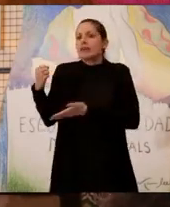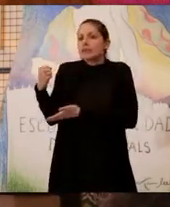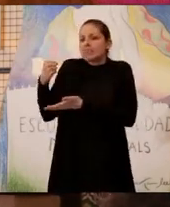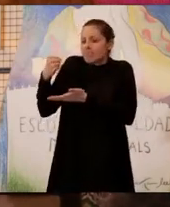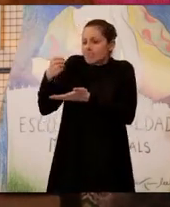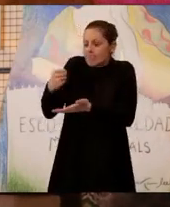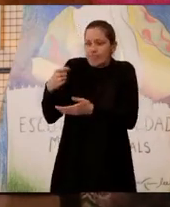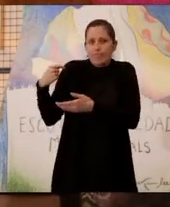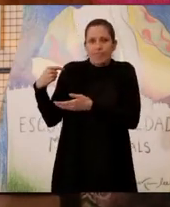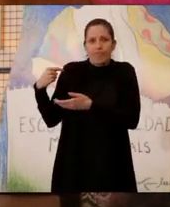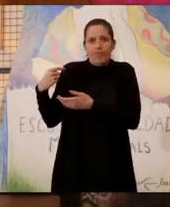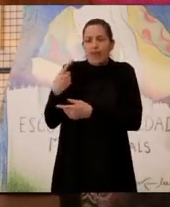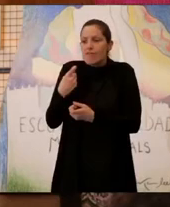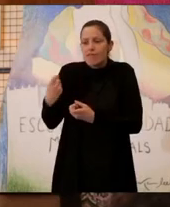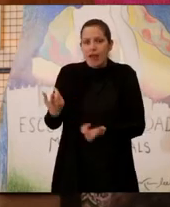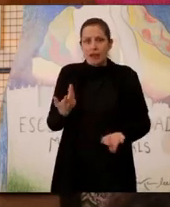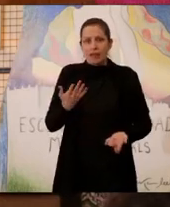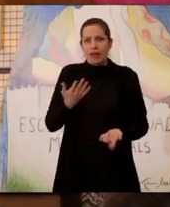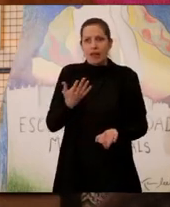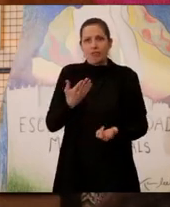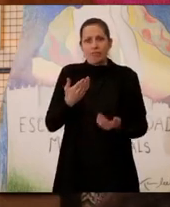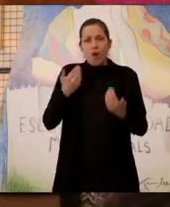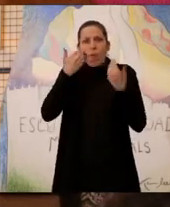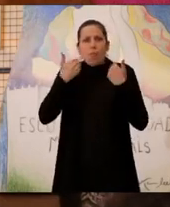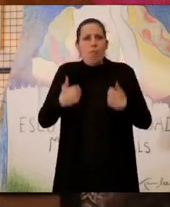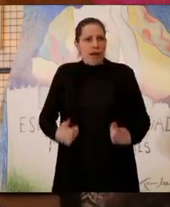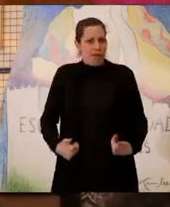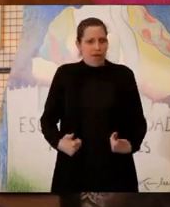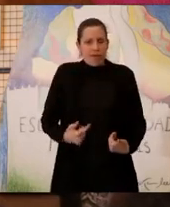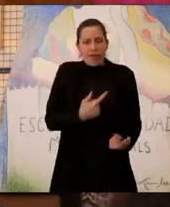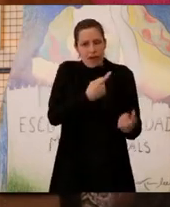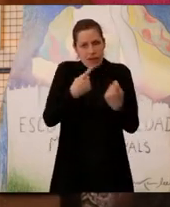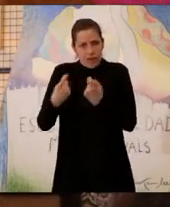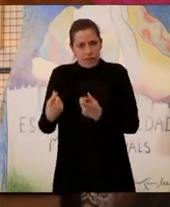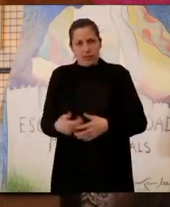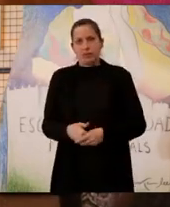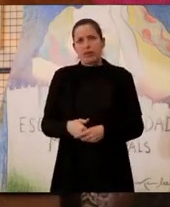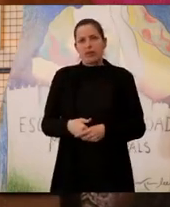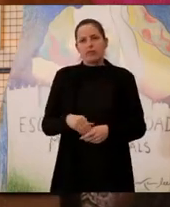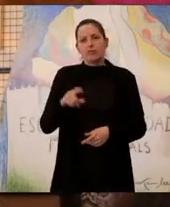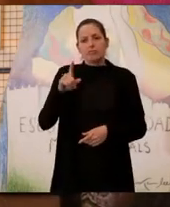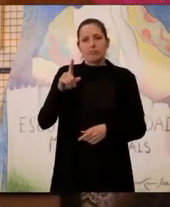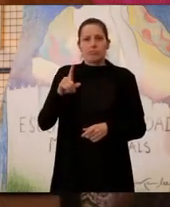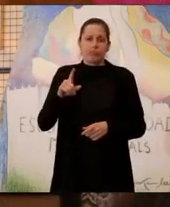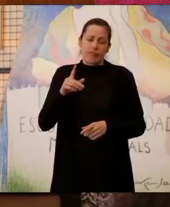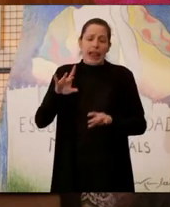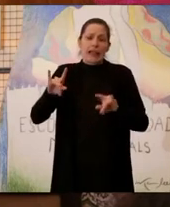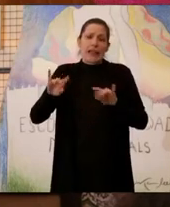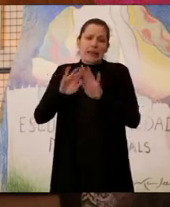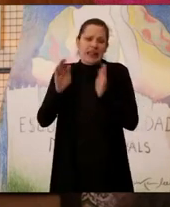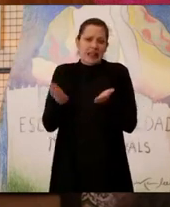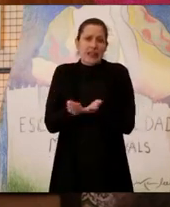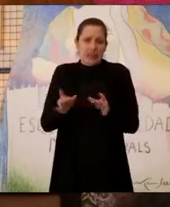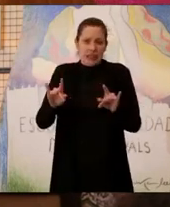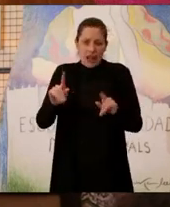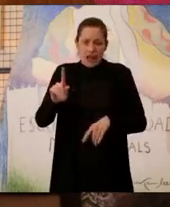indispensable para para la humanidad simplemente para la humanidad y para la tierra en este momento de modo